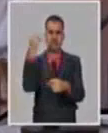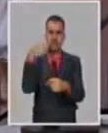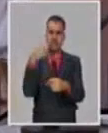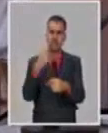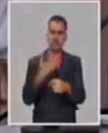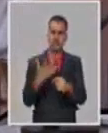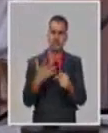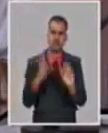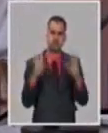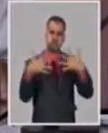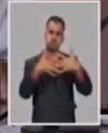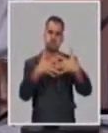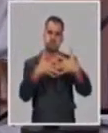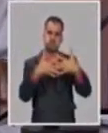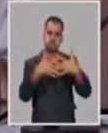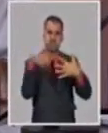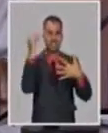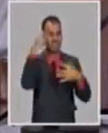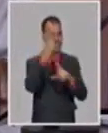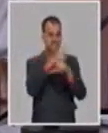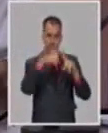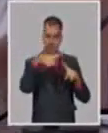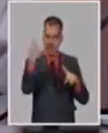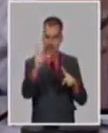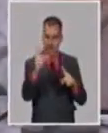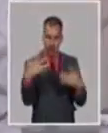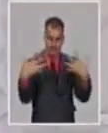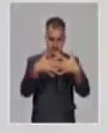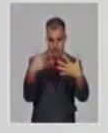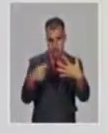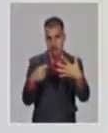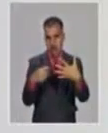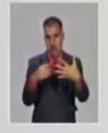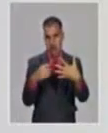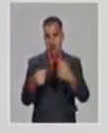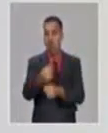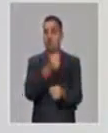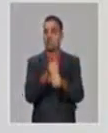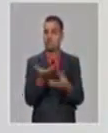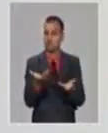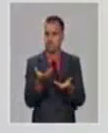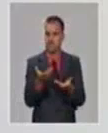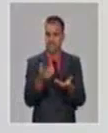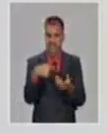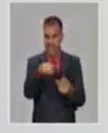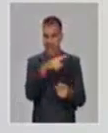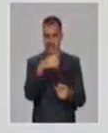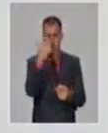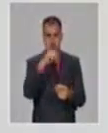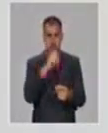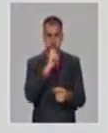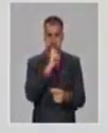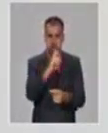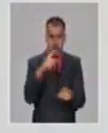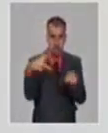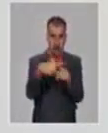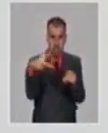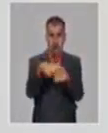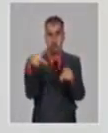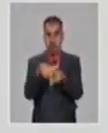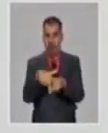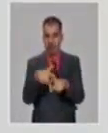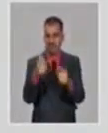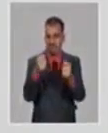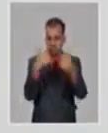directo con el desarrollo de la ciencia y la técnica. Limitada aplicación de todos estos resultados ha llevado a que no tengamos los resultados en medio